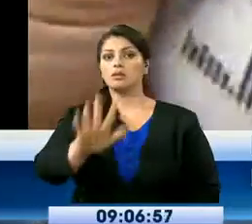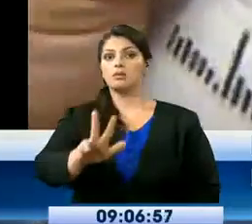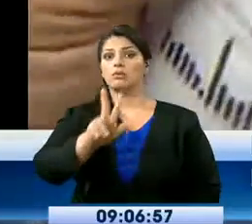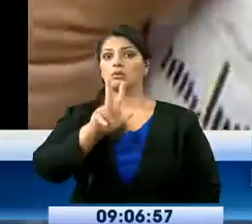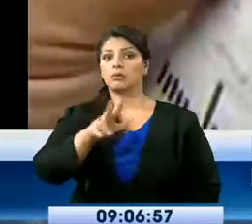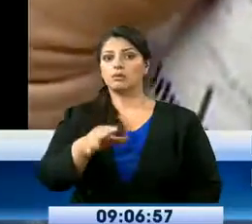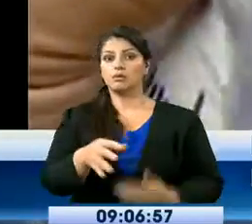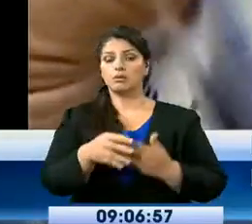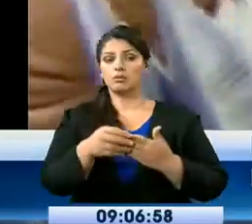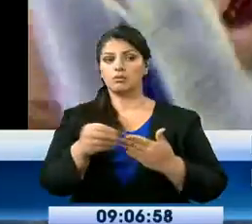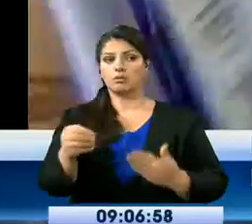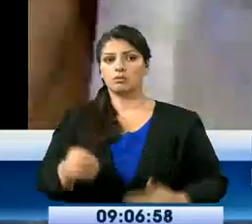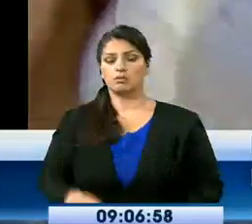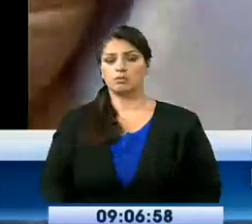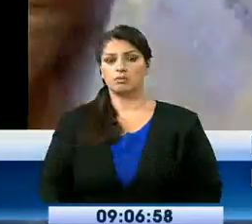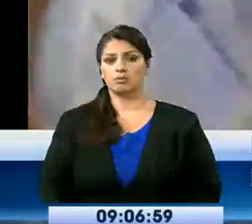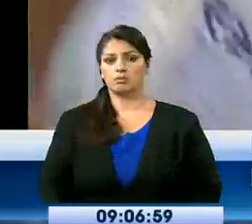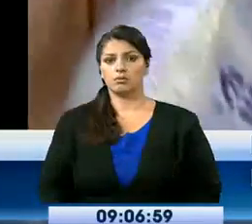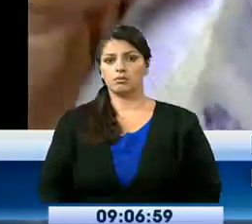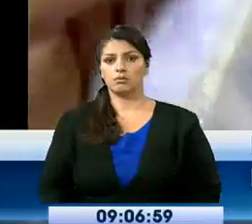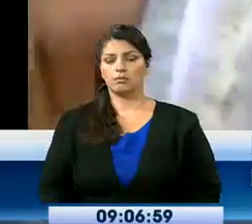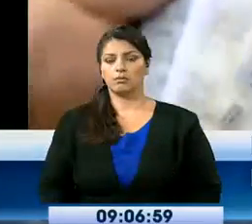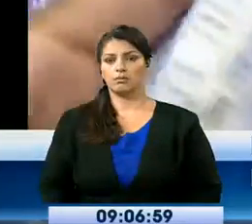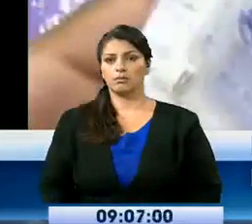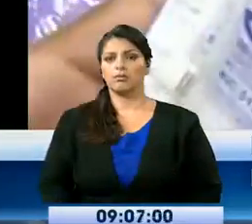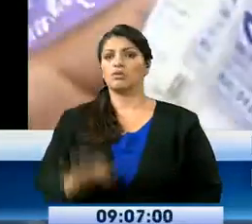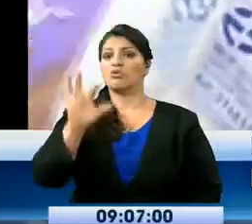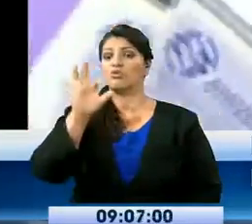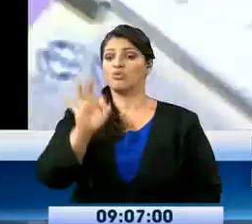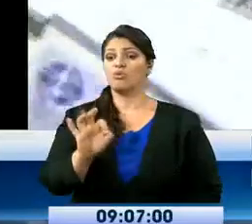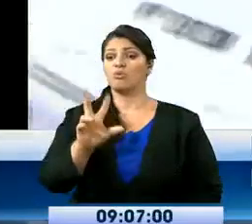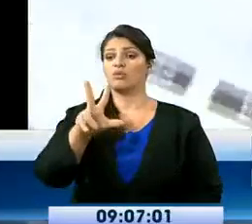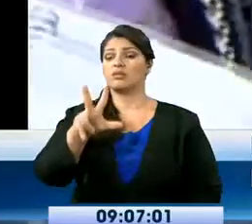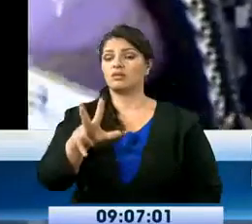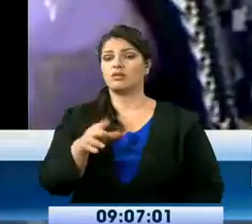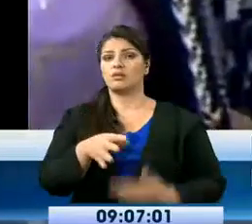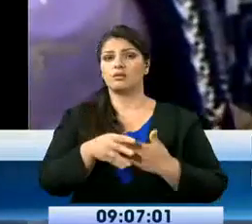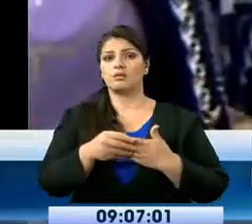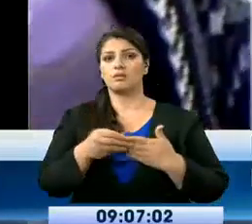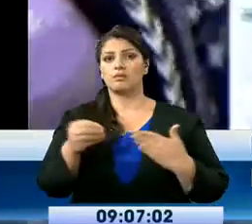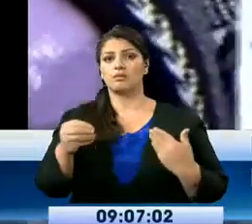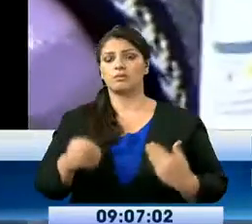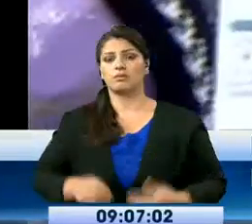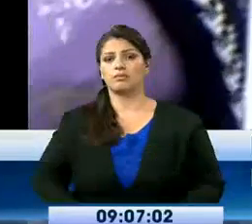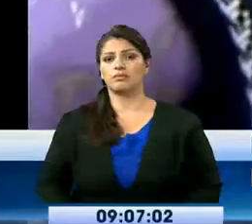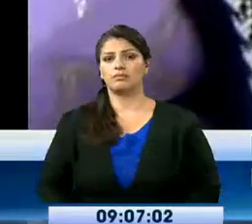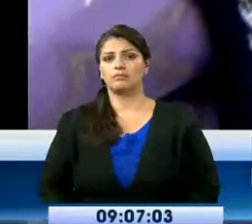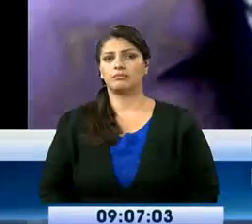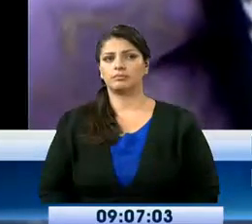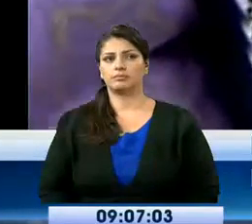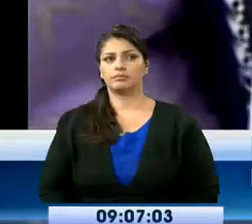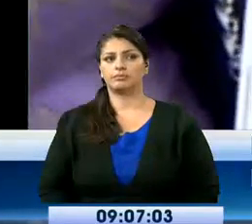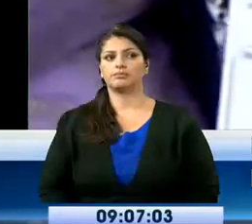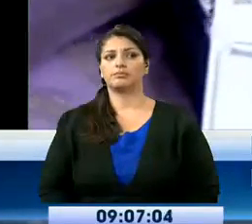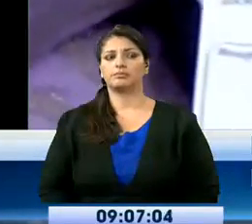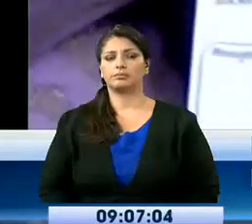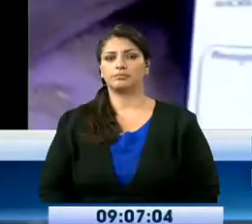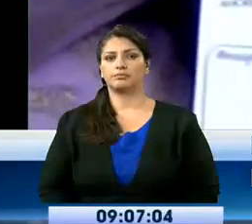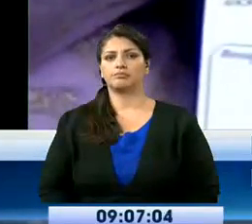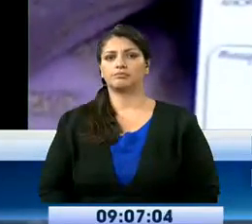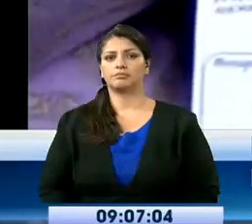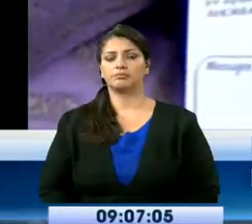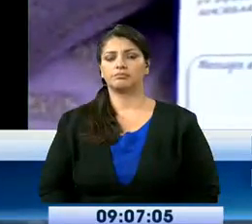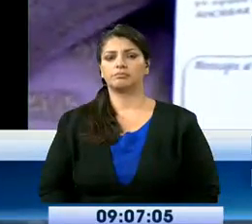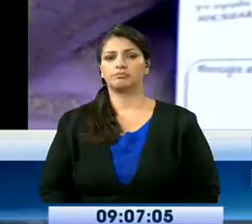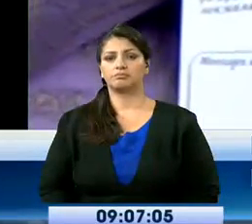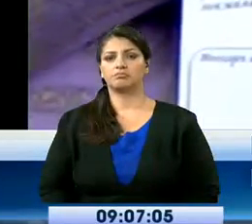$53. Una de $93. $93, aquí está. O sea, mire, ¿sabe qué es lo que pasa aquí? Aquí la estamos